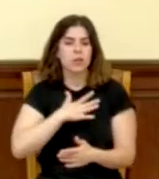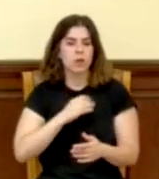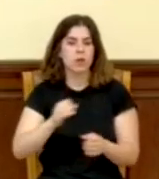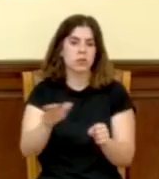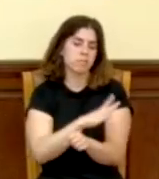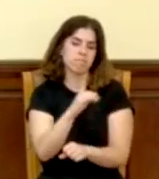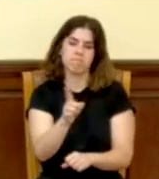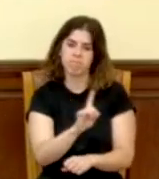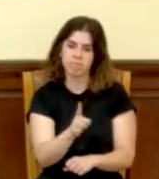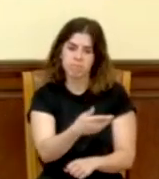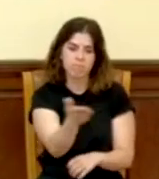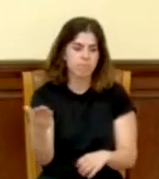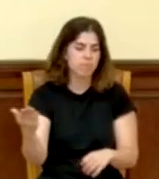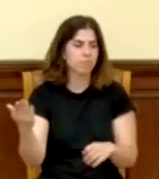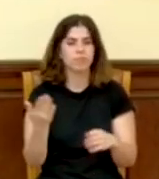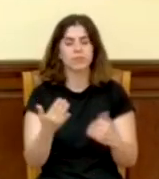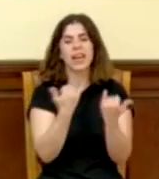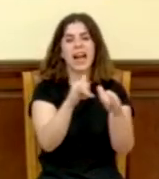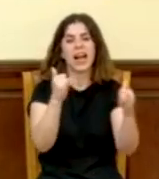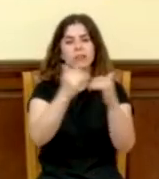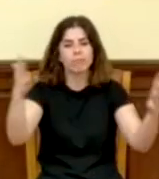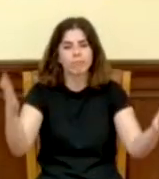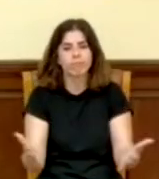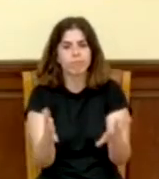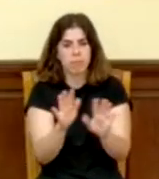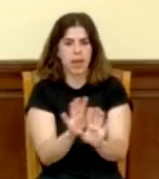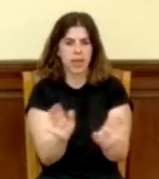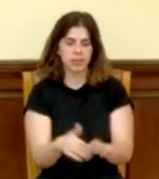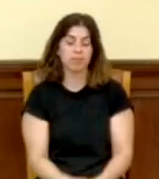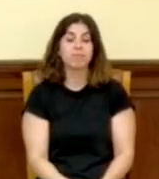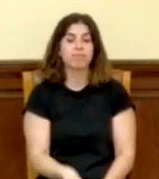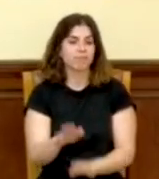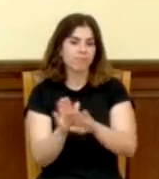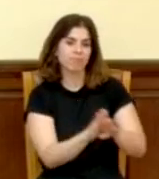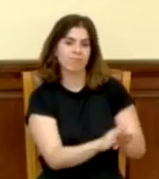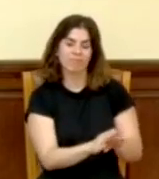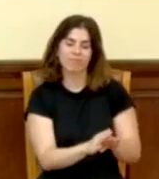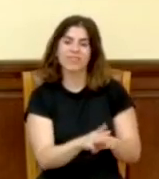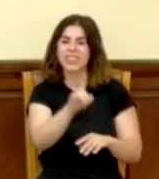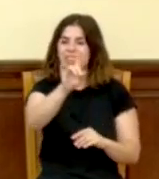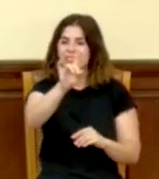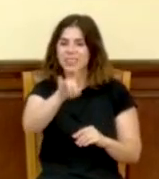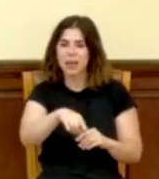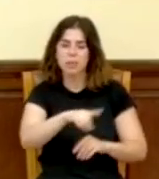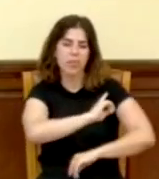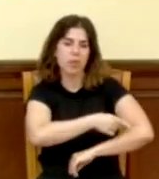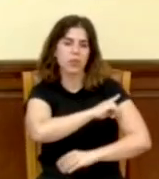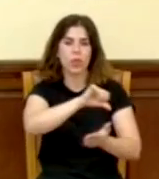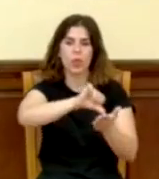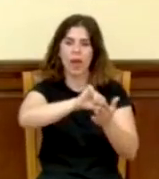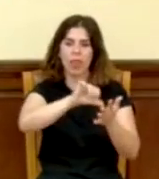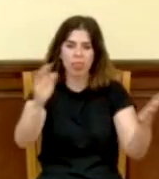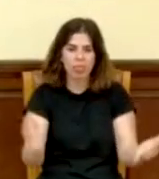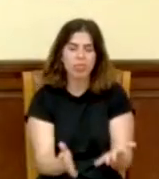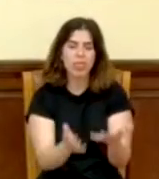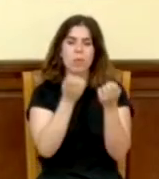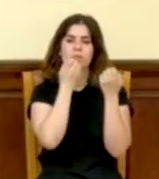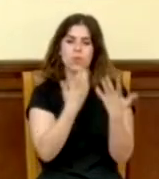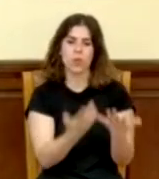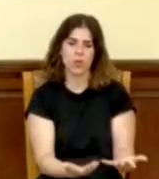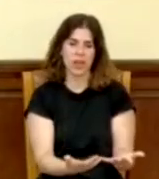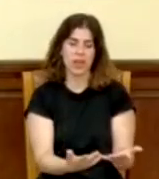y lo único que hacen es fomentar los actos y las fiestas. Está muy bien, por otra parte, el fomento del deporte en la ciudad, pero no solo